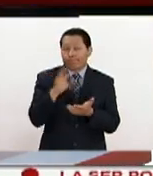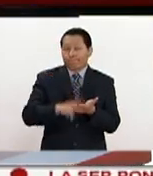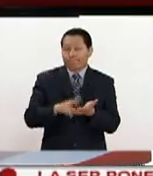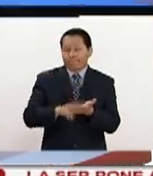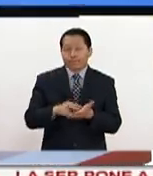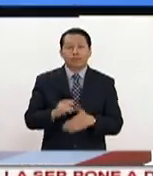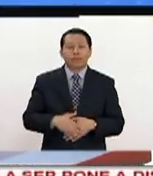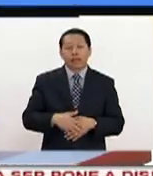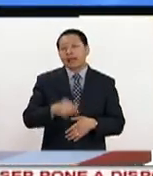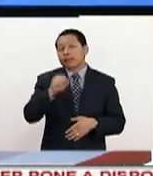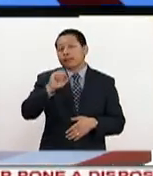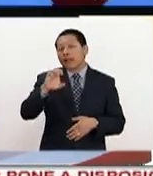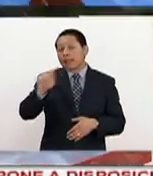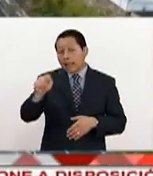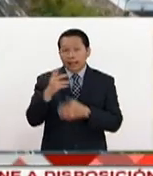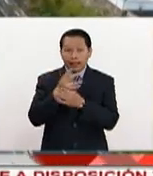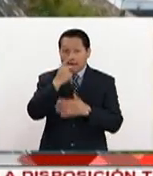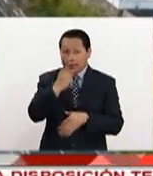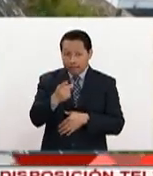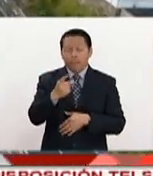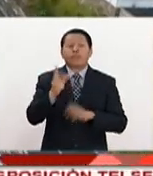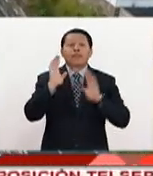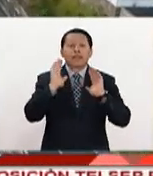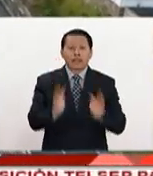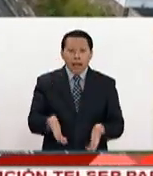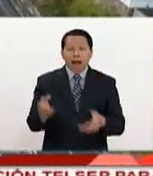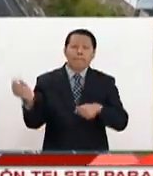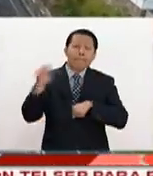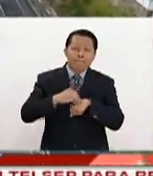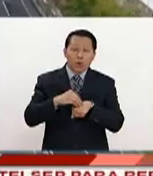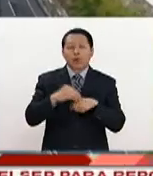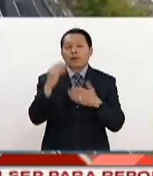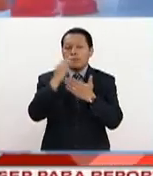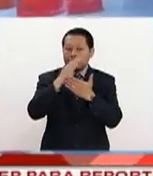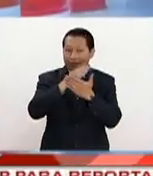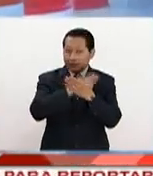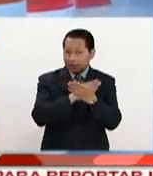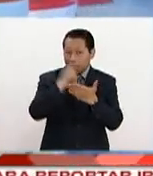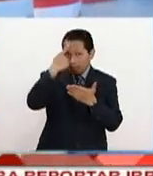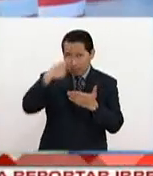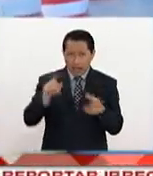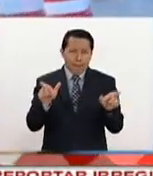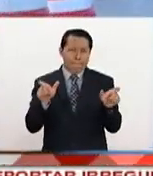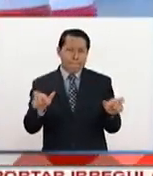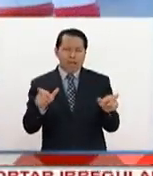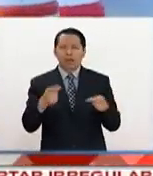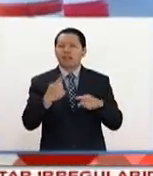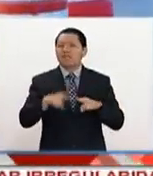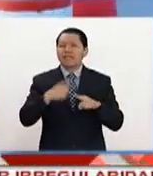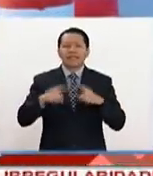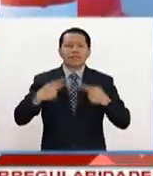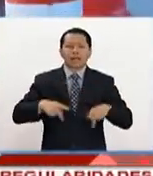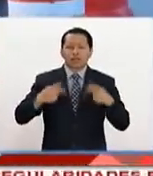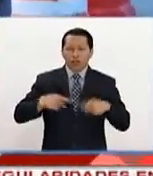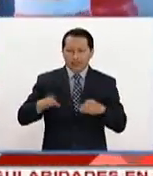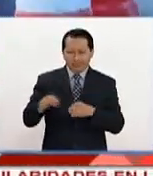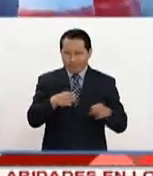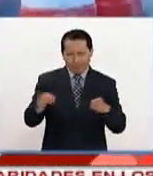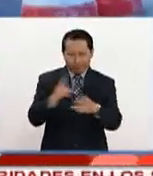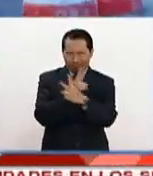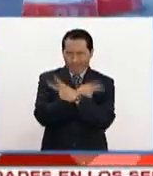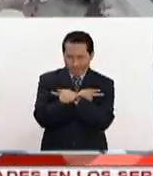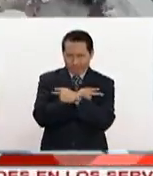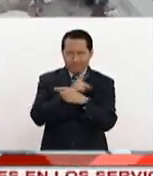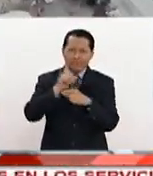Secretaría de Comunicaciones y Transportes informó que ya se implementaron diversas acciones para reforzar la seguridad de vacacionistas que viajan por las diferentes carreteras